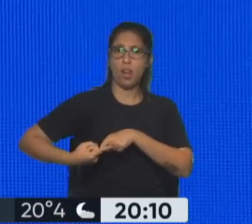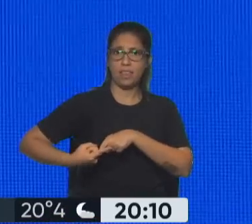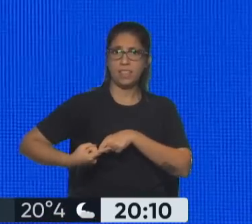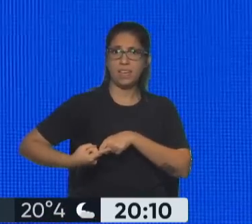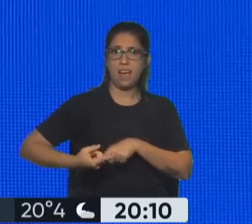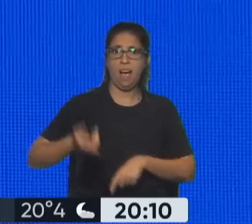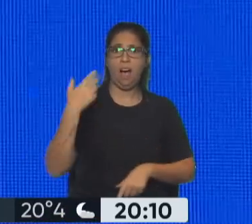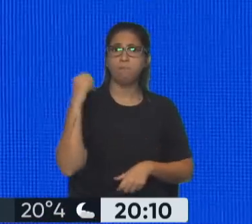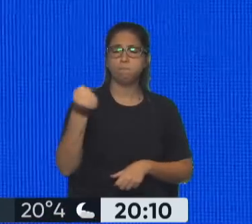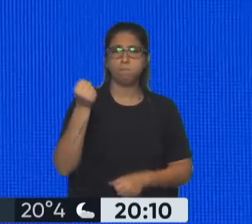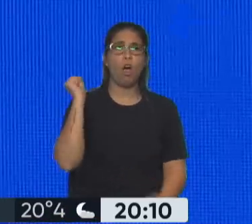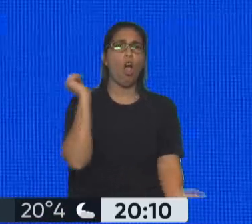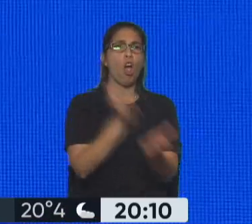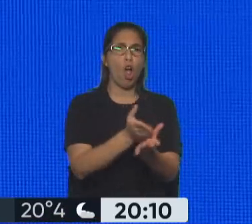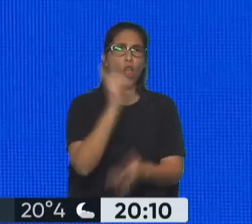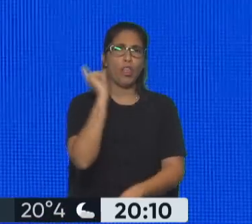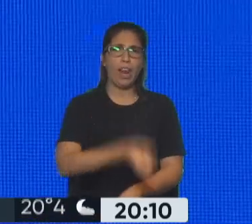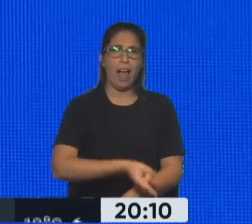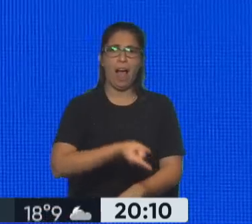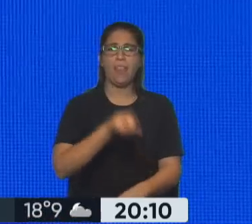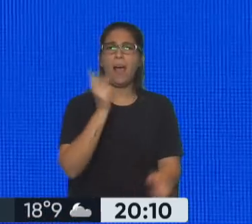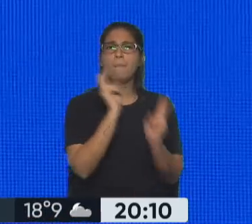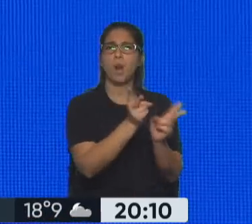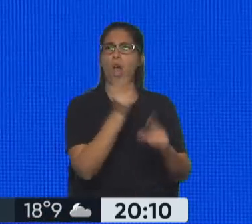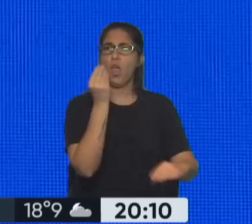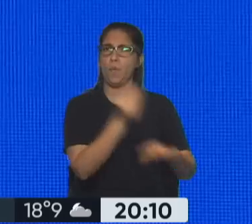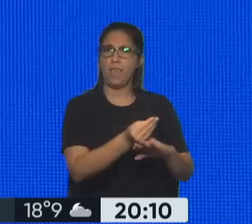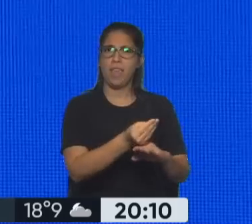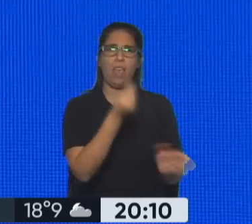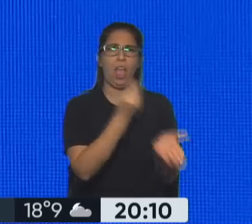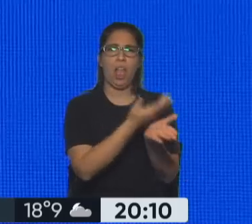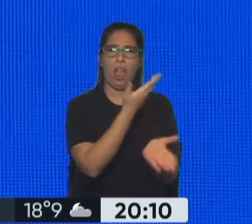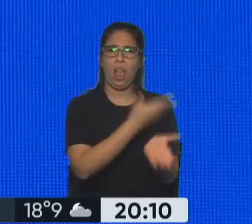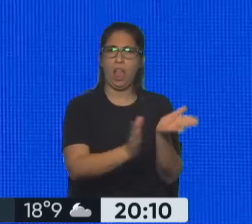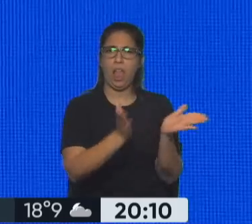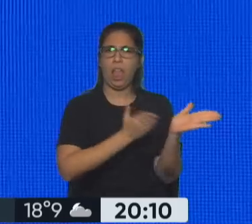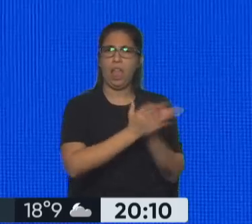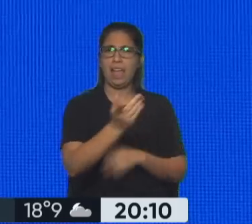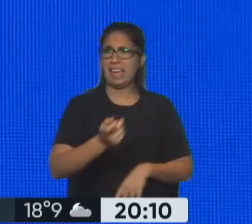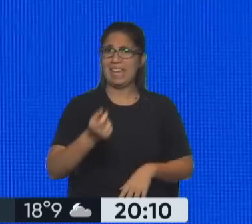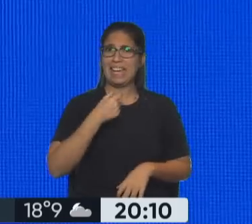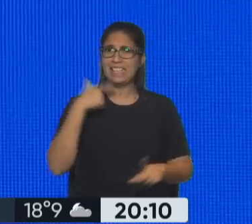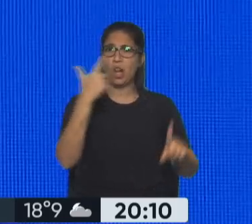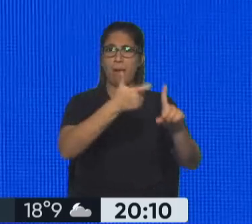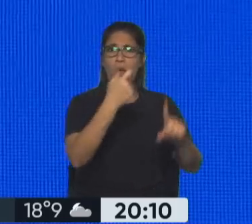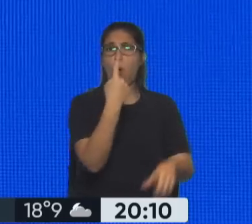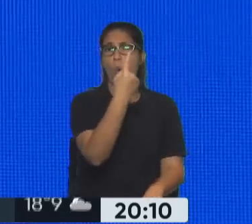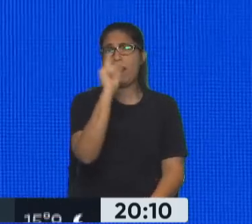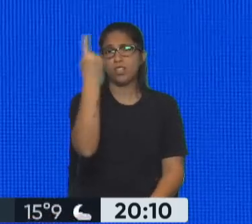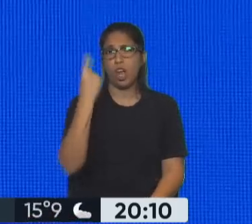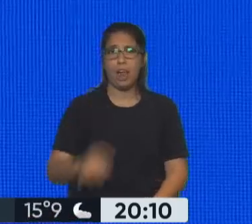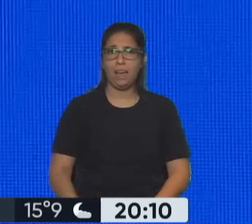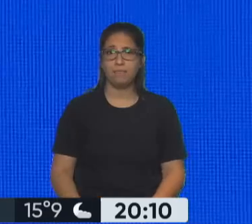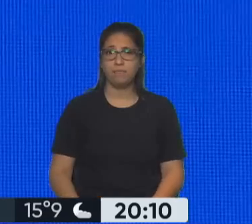fue condenada, proscripta, inhabilitada e intentada asesinar es una